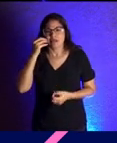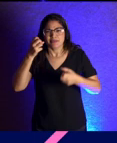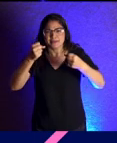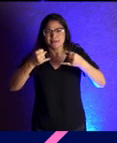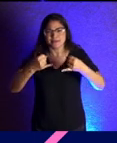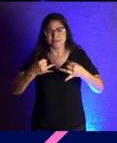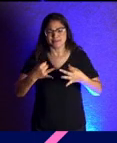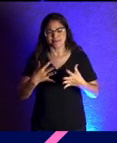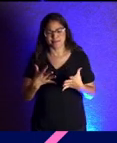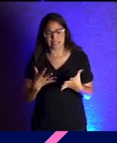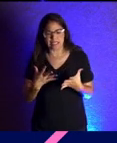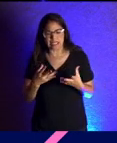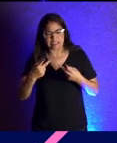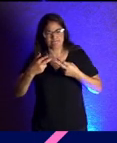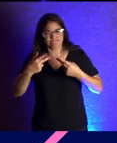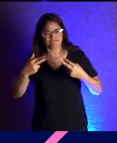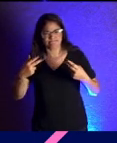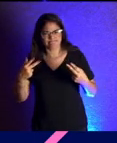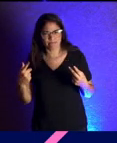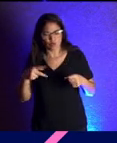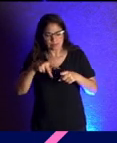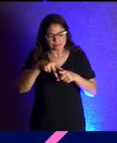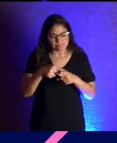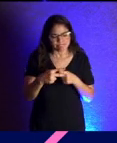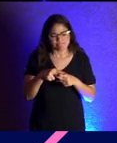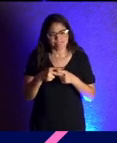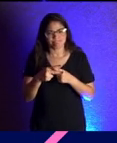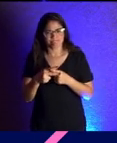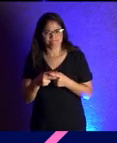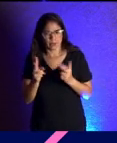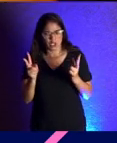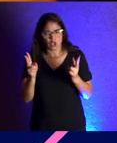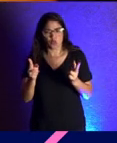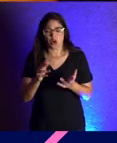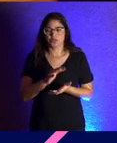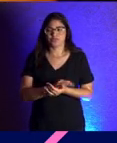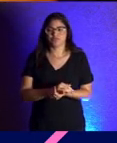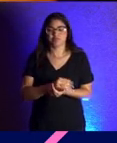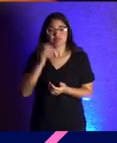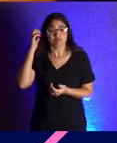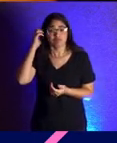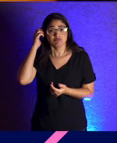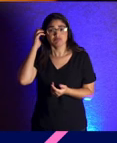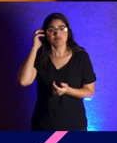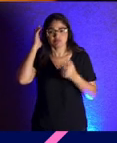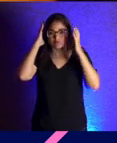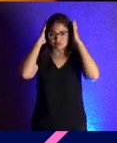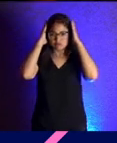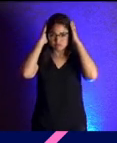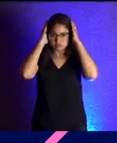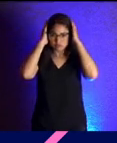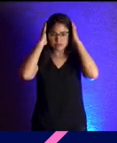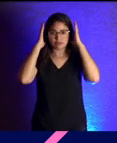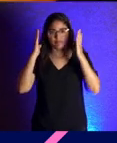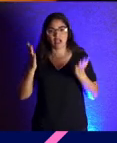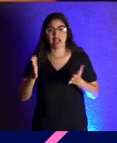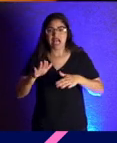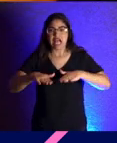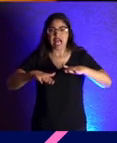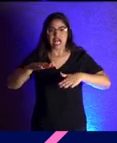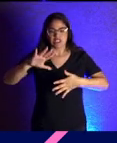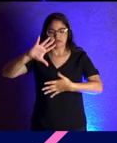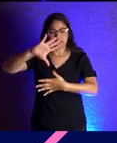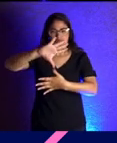más adicciones de este tipo de herramientas, sino posible también, por ejemplo, la medicina en otros contextos,